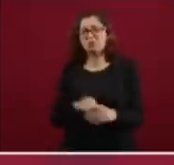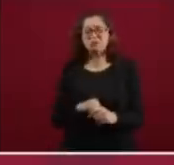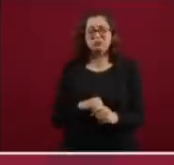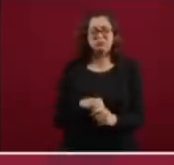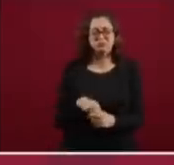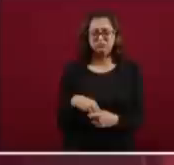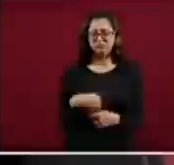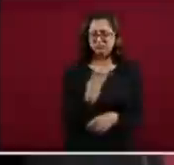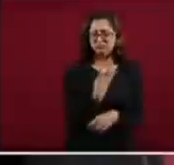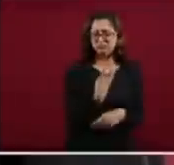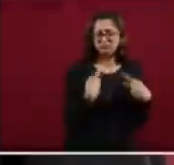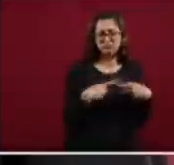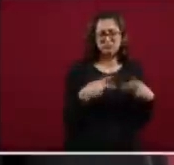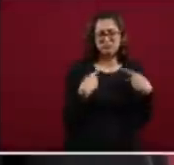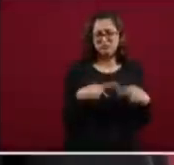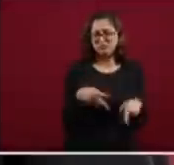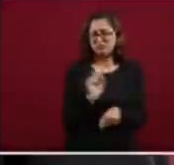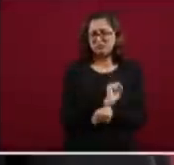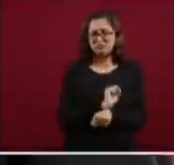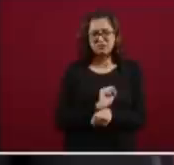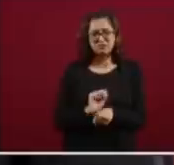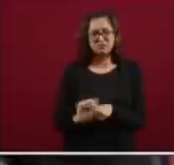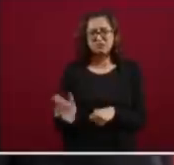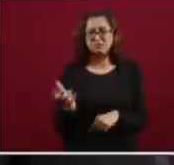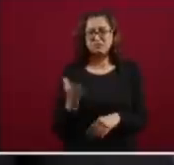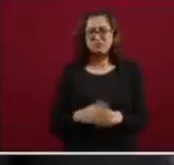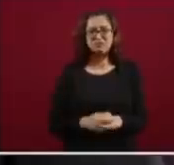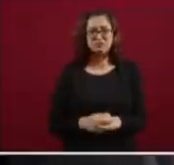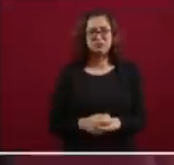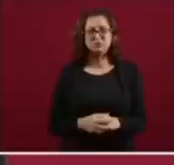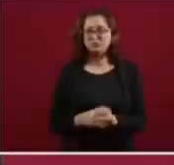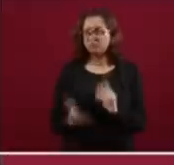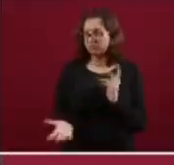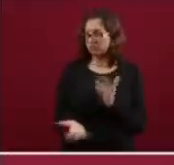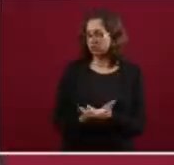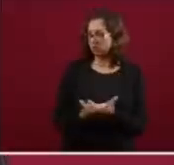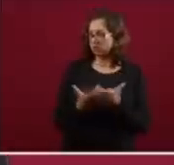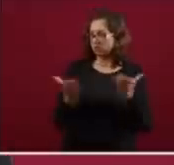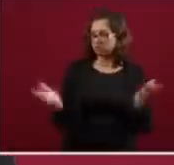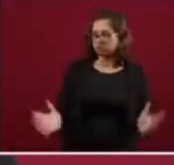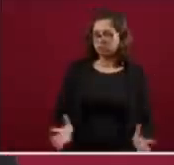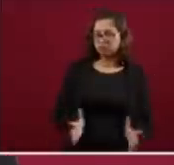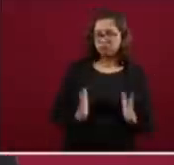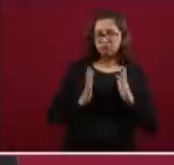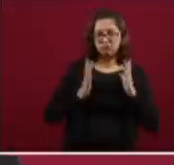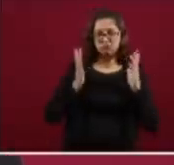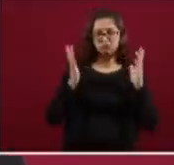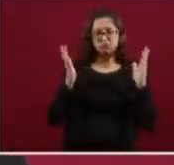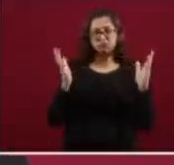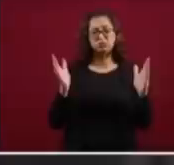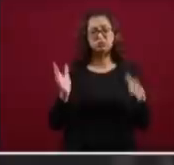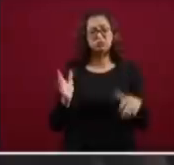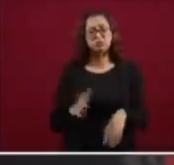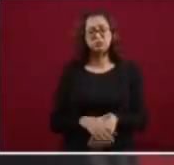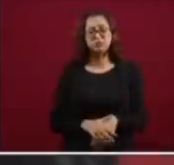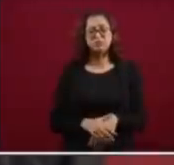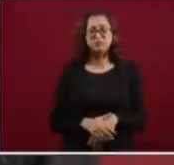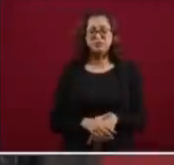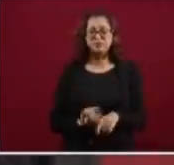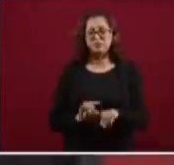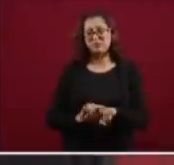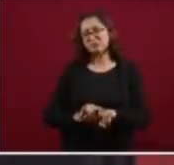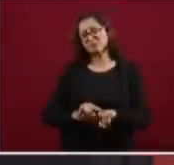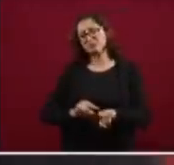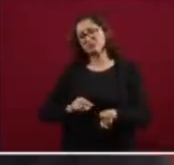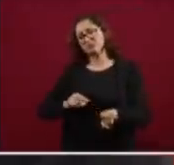nada más y ahora y este me molesta de